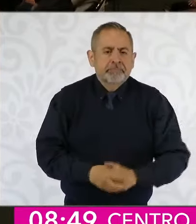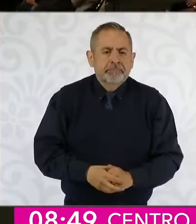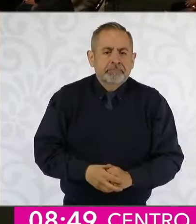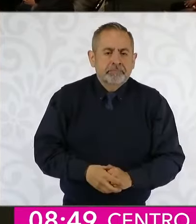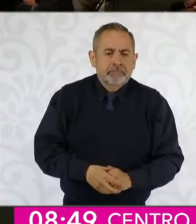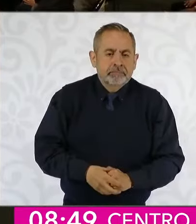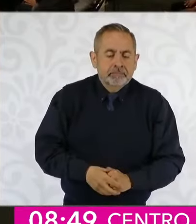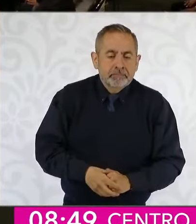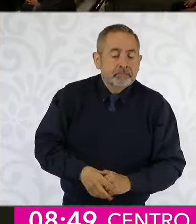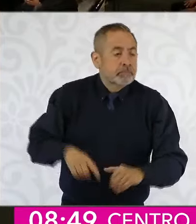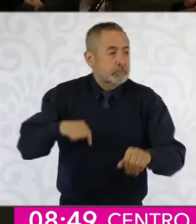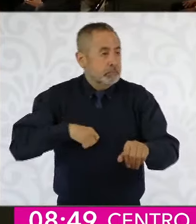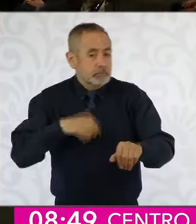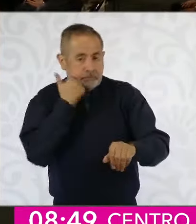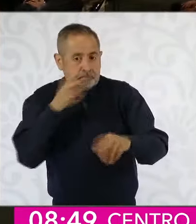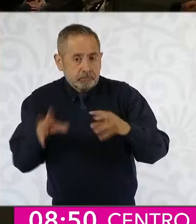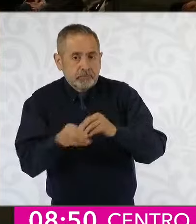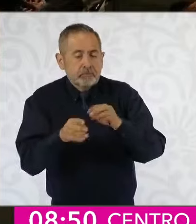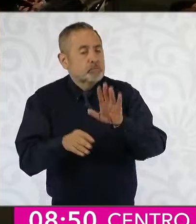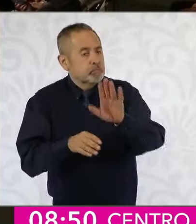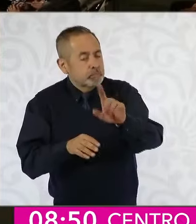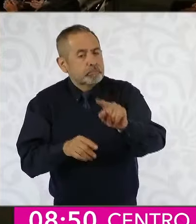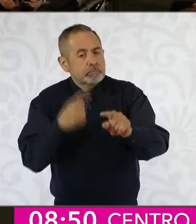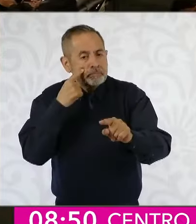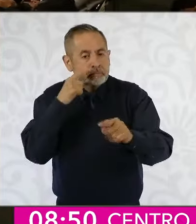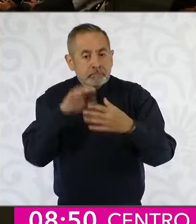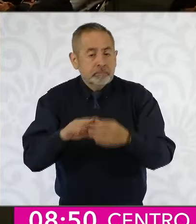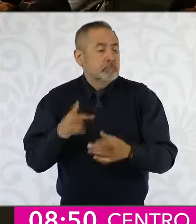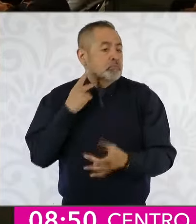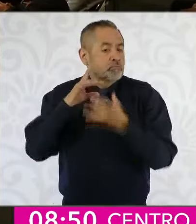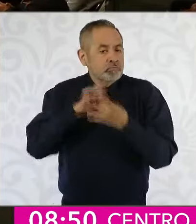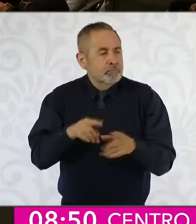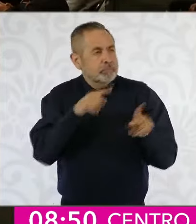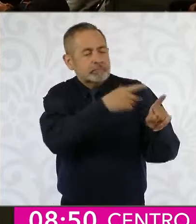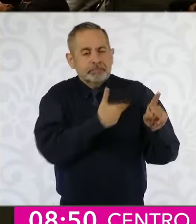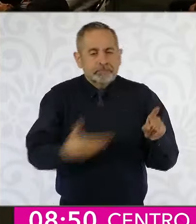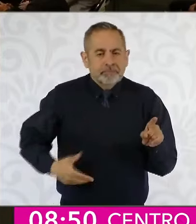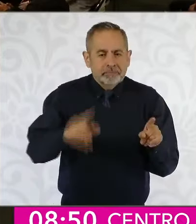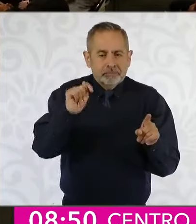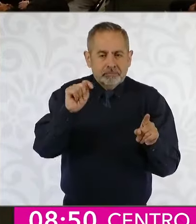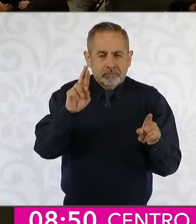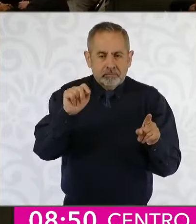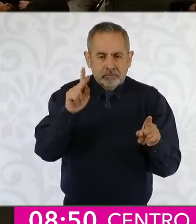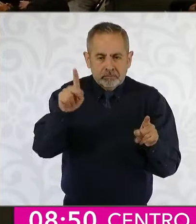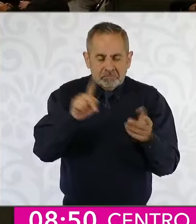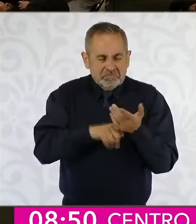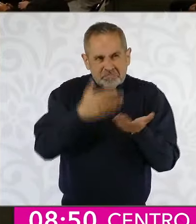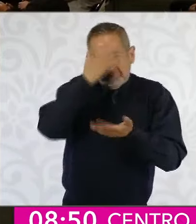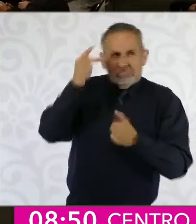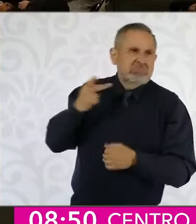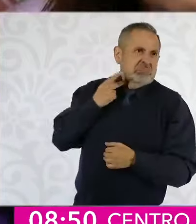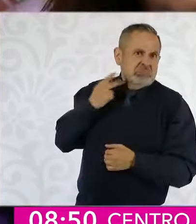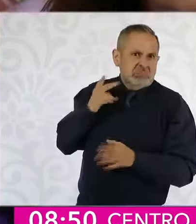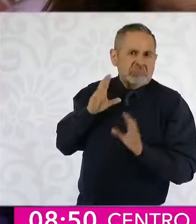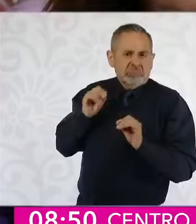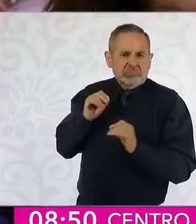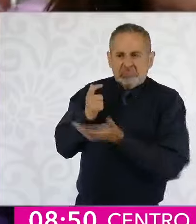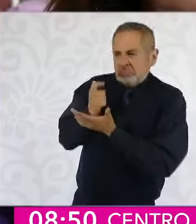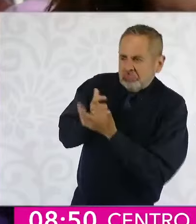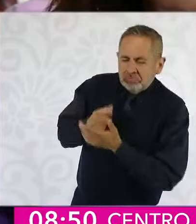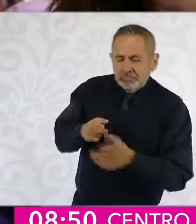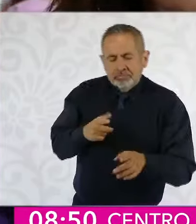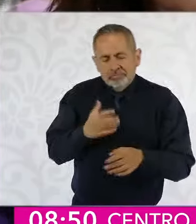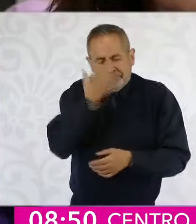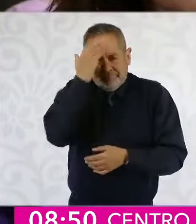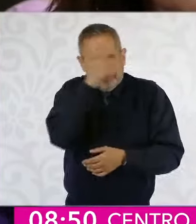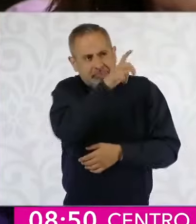Yo lo que quería comentar es que esta política del presidente Trump, que no sabemos si es política o es amenaza, porque ya